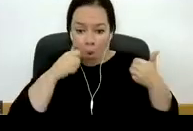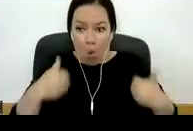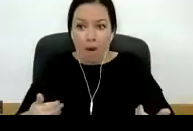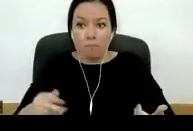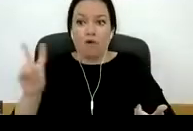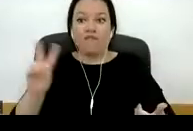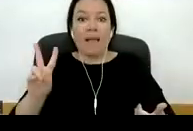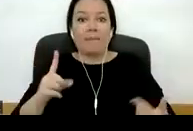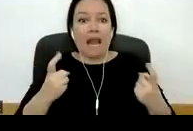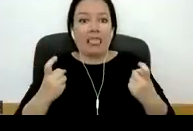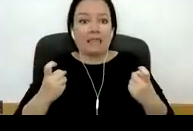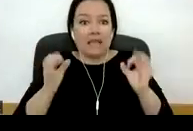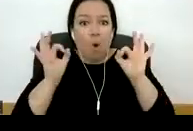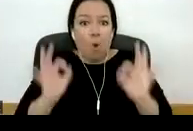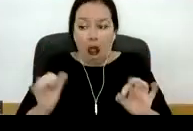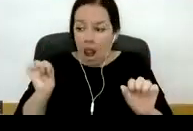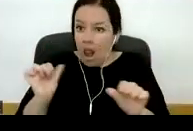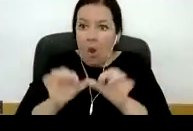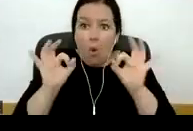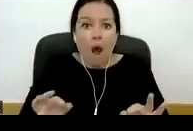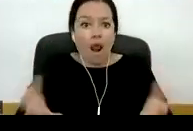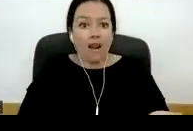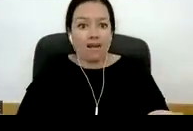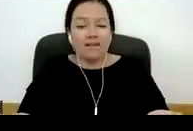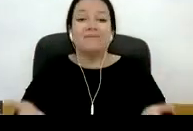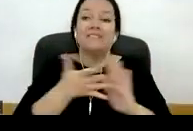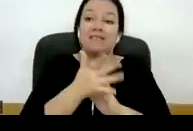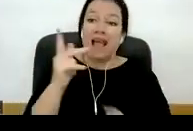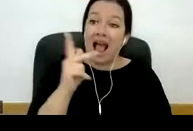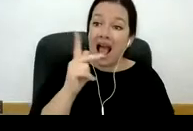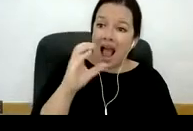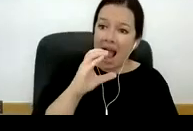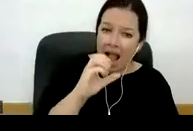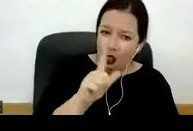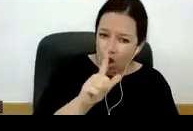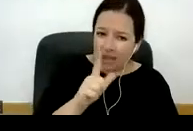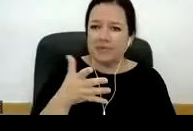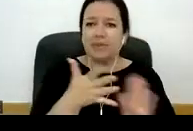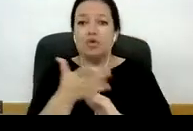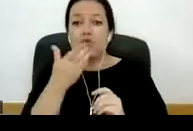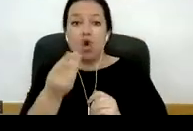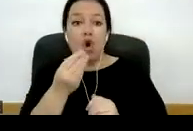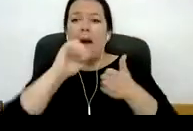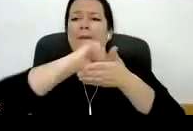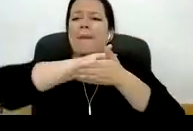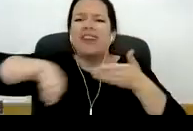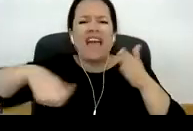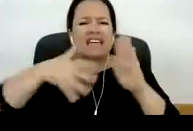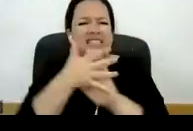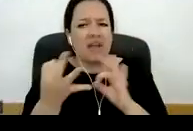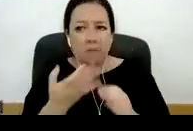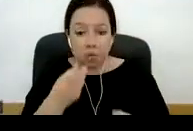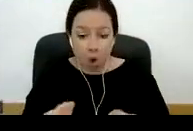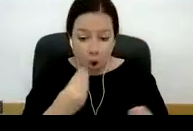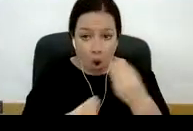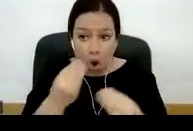y minerales. Entonces, el concepto de calorías vacías son aquellas calorías que no aportan, que simplemente